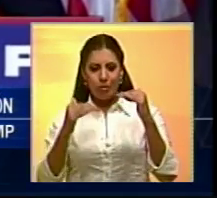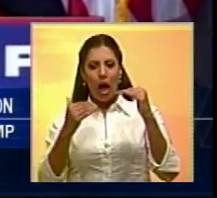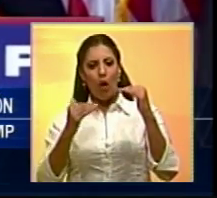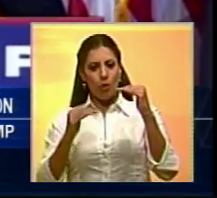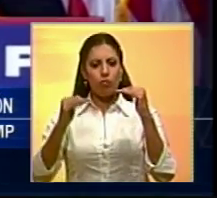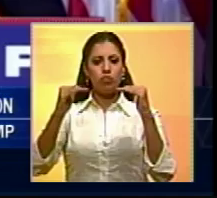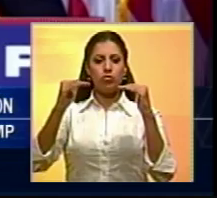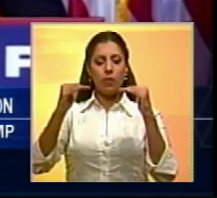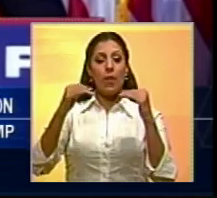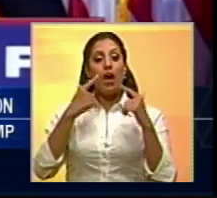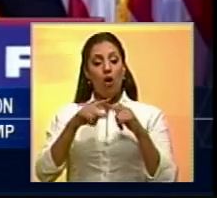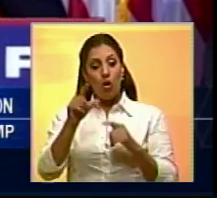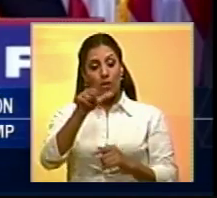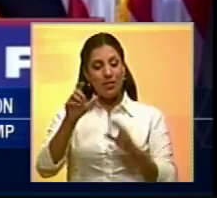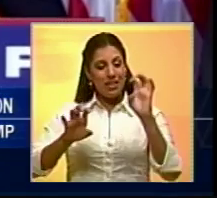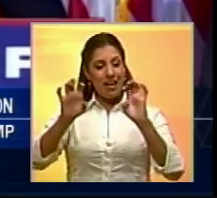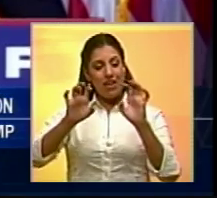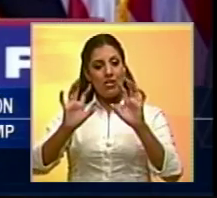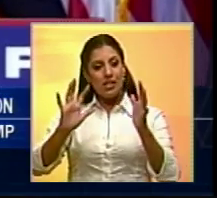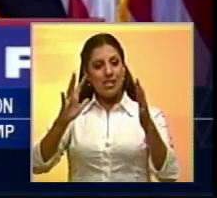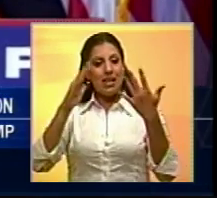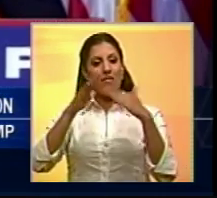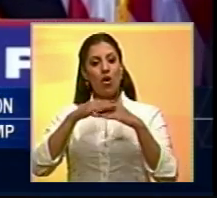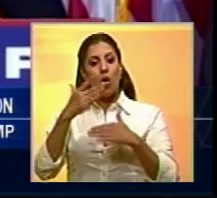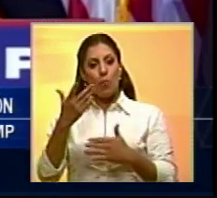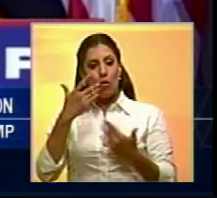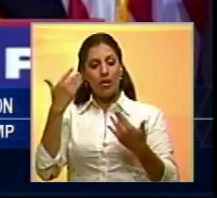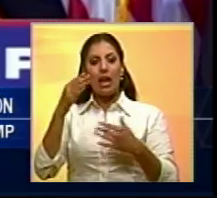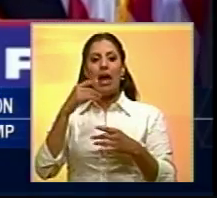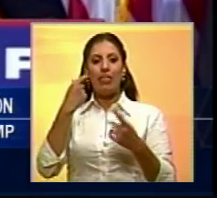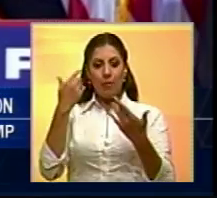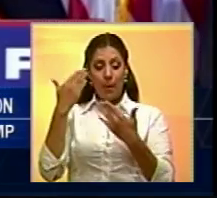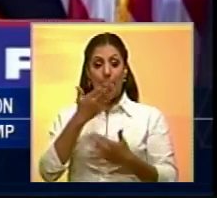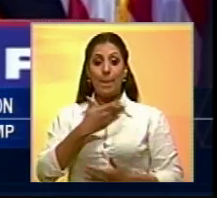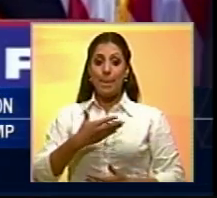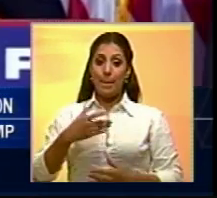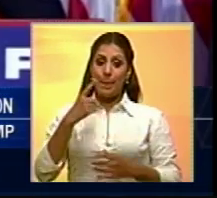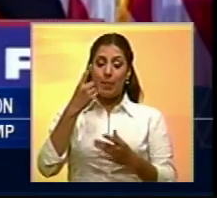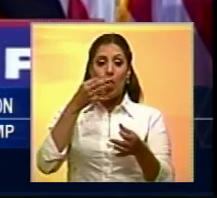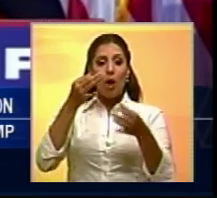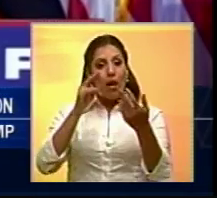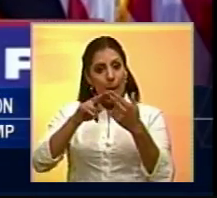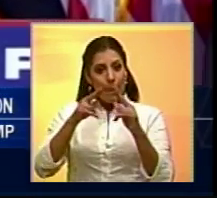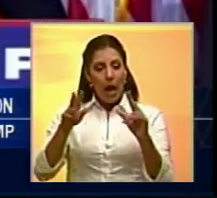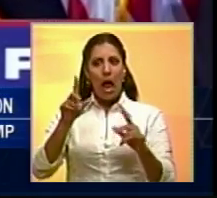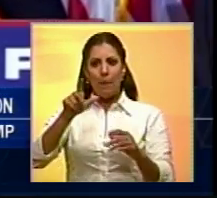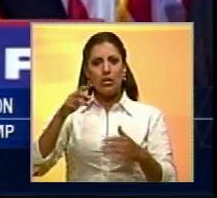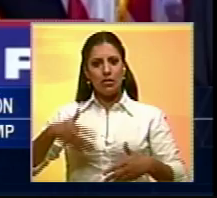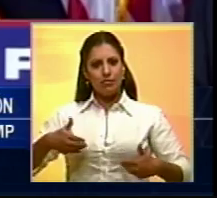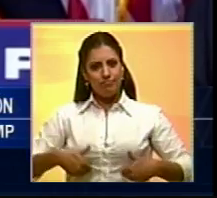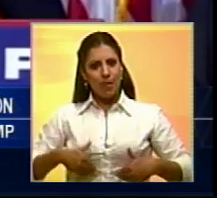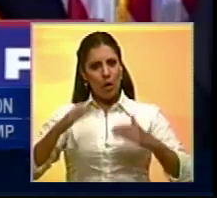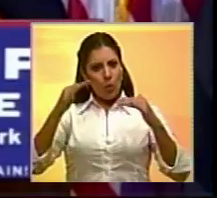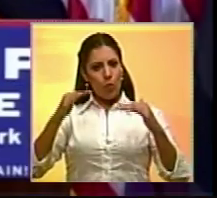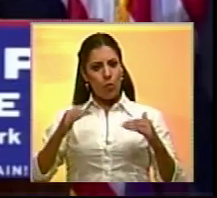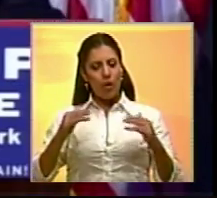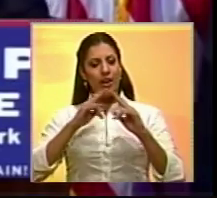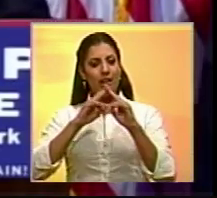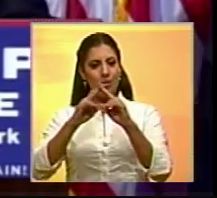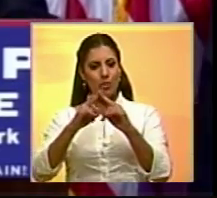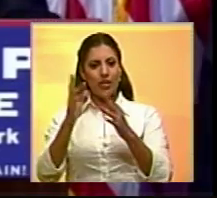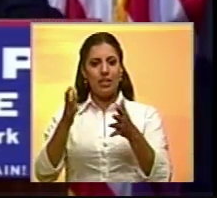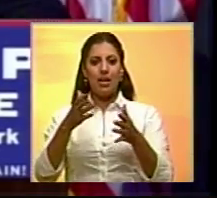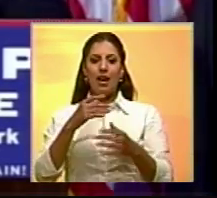estabilizarse. Analistas atribuyen las recuperaciones al tono conciliador del primer discurso de Donald Trump tras conocer los